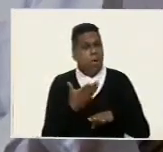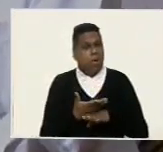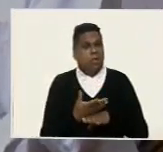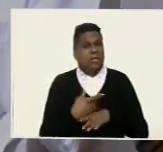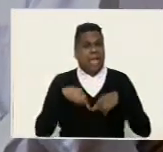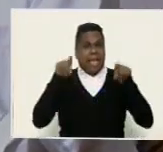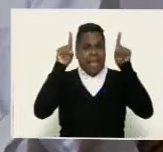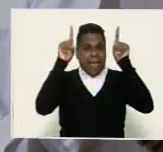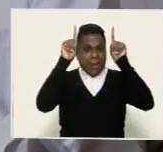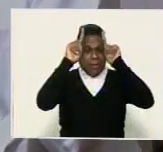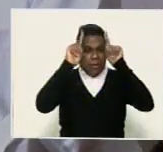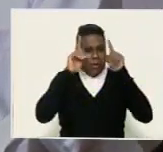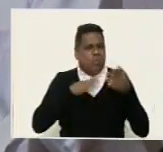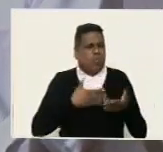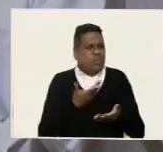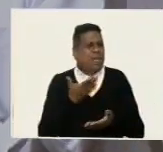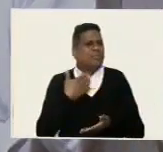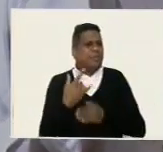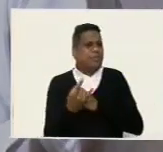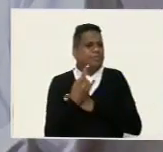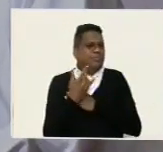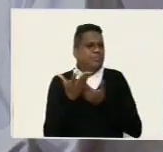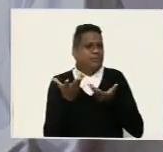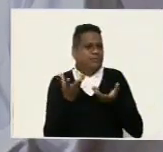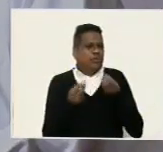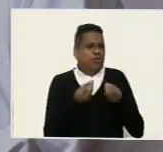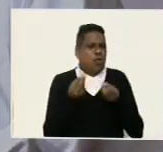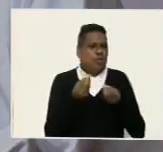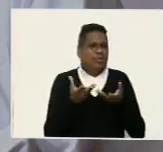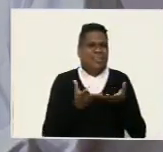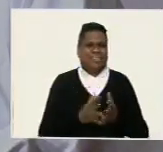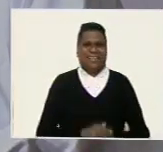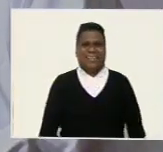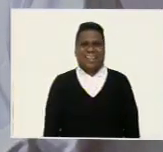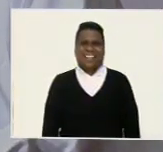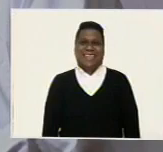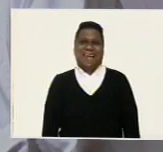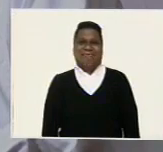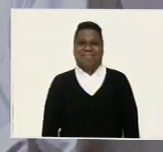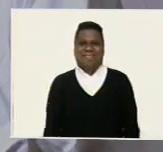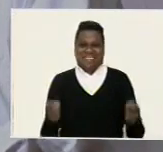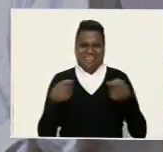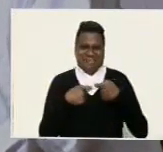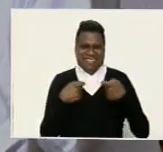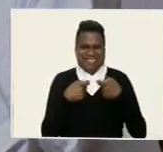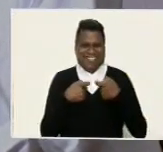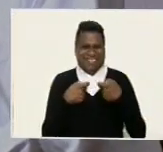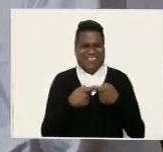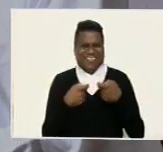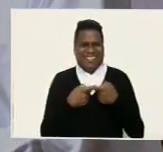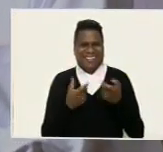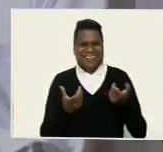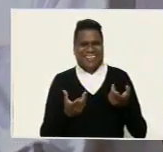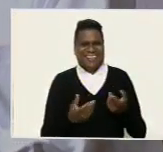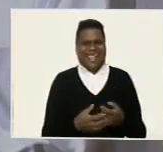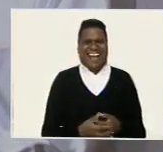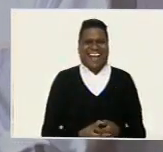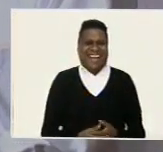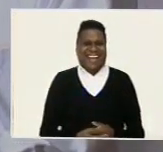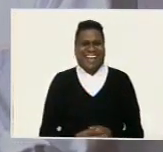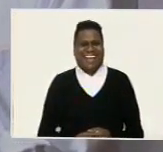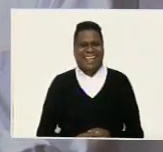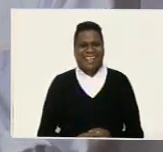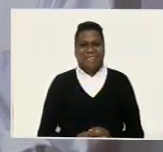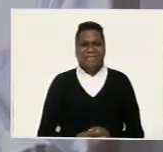dónde estaba su comando central de campaña. y las escribía desde San Cristóbal y las